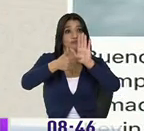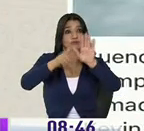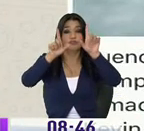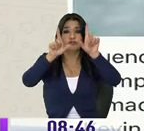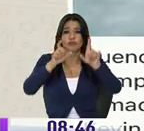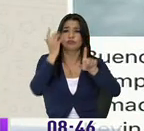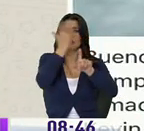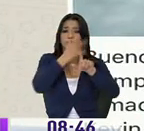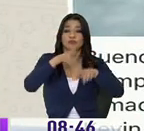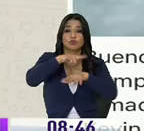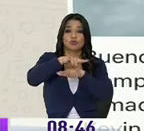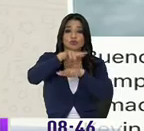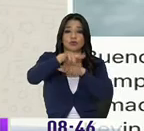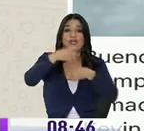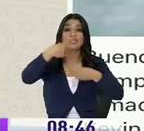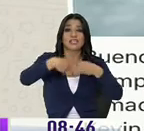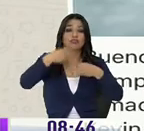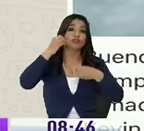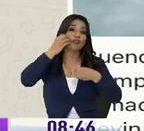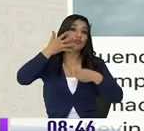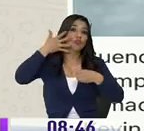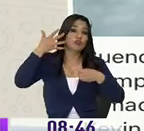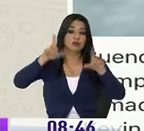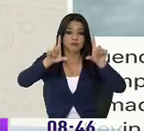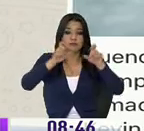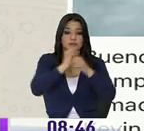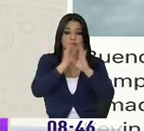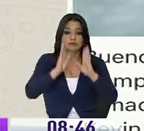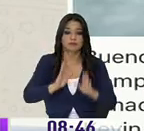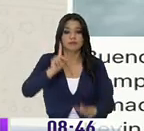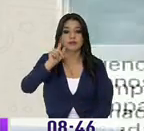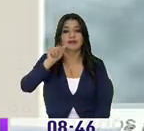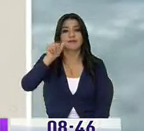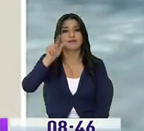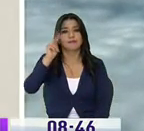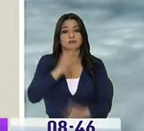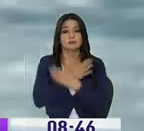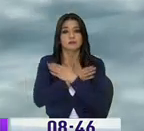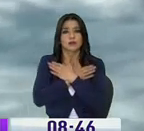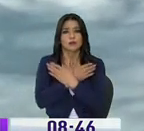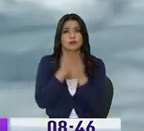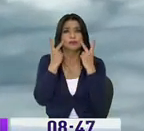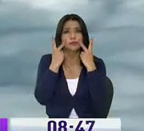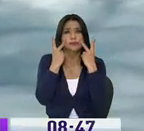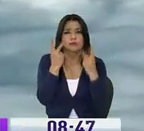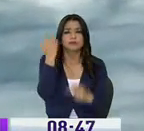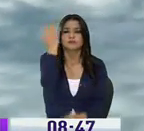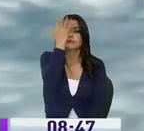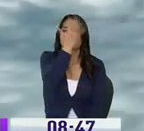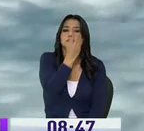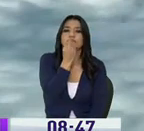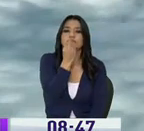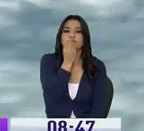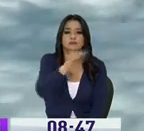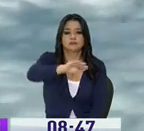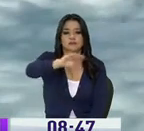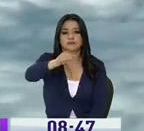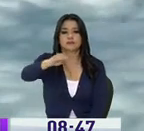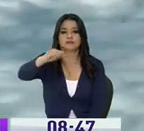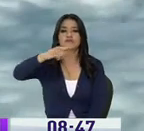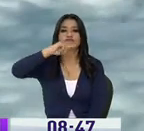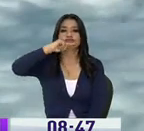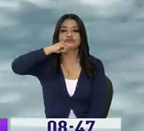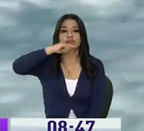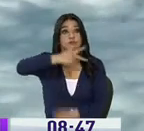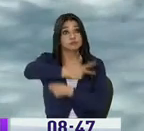fotografía tomada en el vuelo Quito Coca, foto del ingeniero Kevin Andagoya, saludos. Vea esto, Cerit, vea, qué cosa, ¿ese es